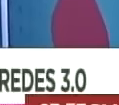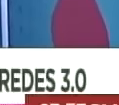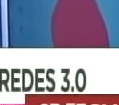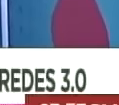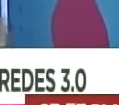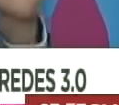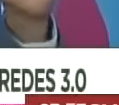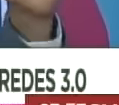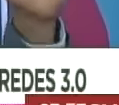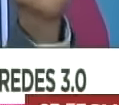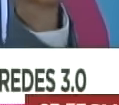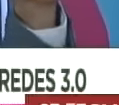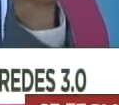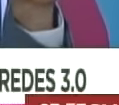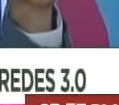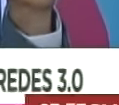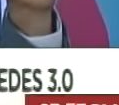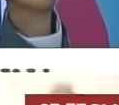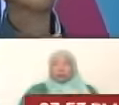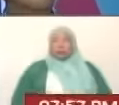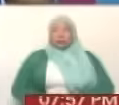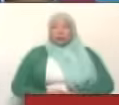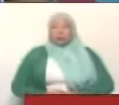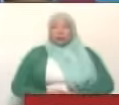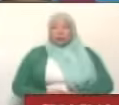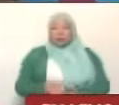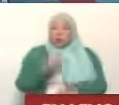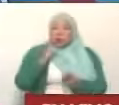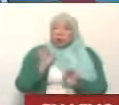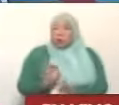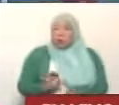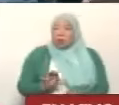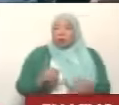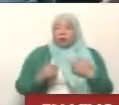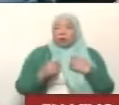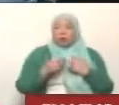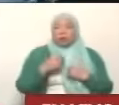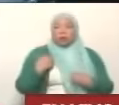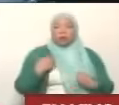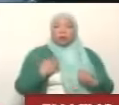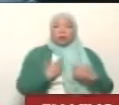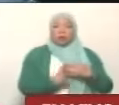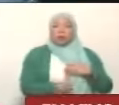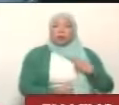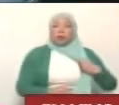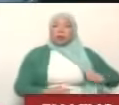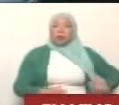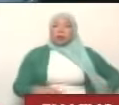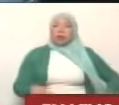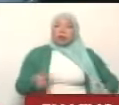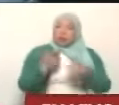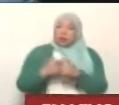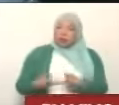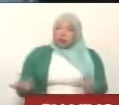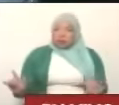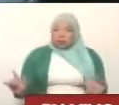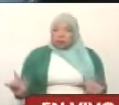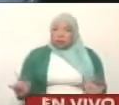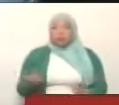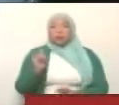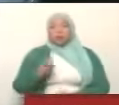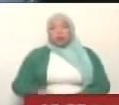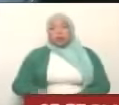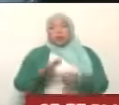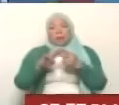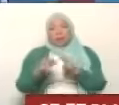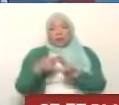Afortunadamente estoy ahorita sano, fino, fuerte, ¿eh? Y con la mente libre y además en